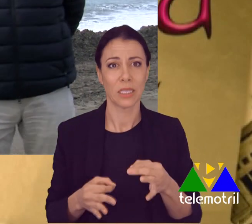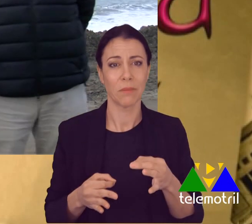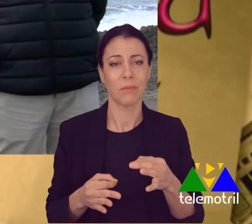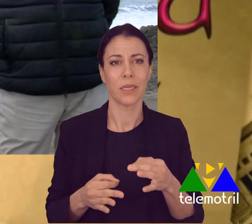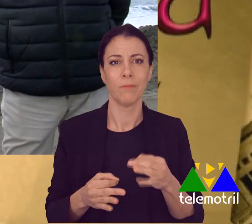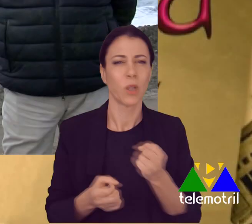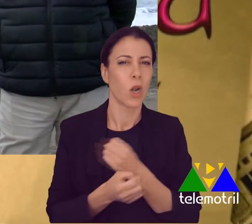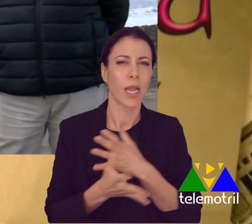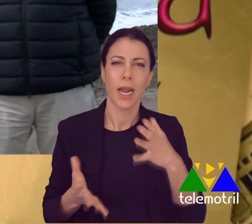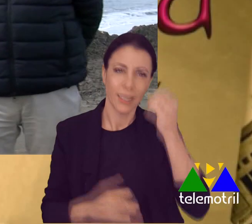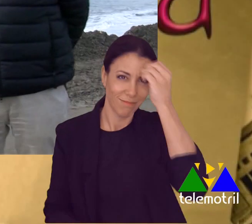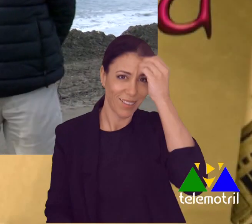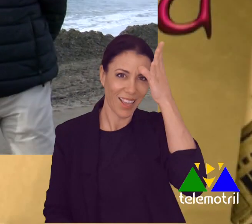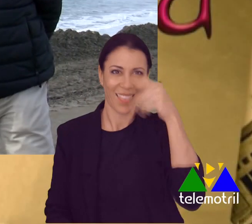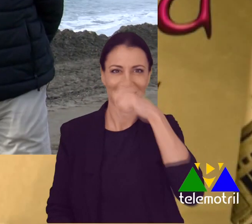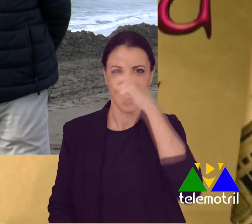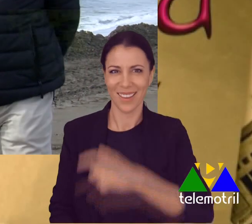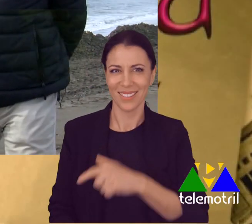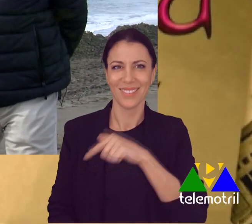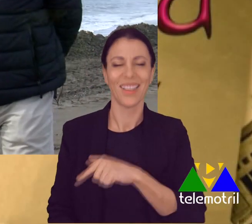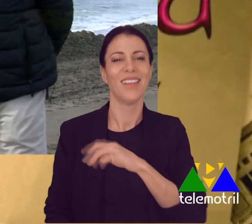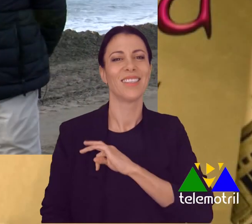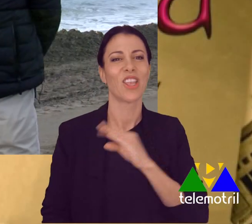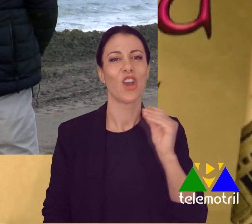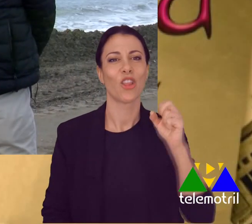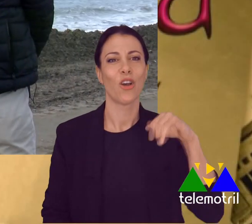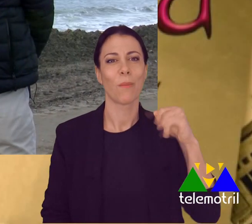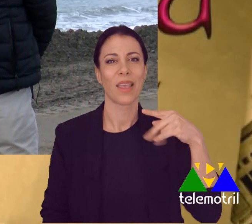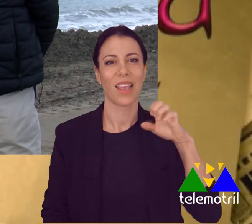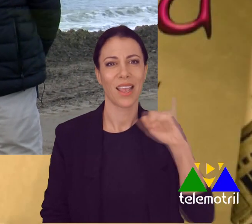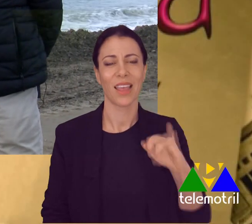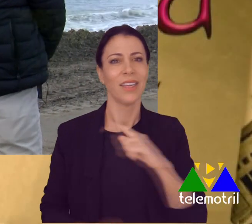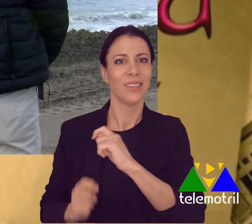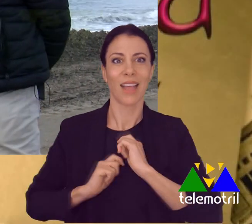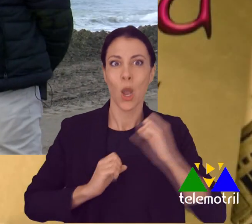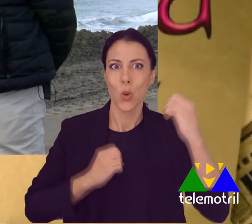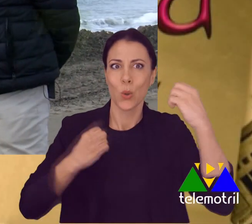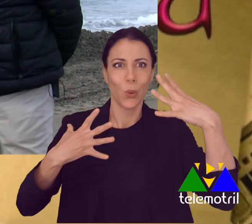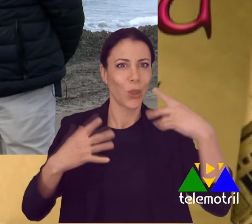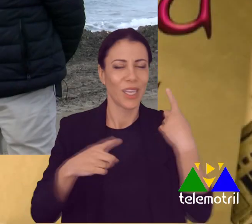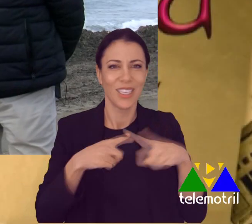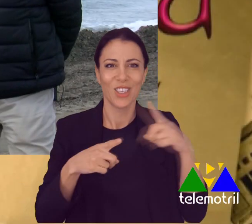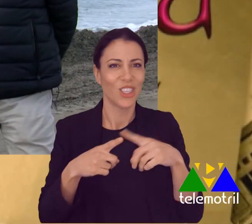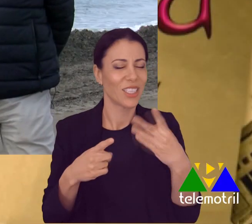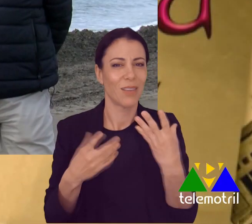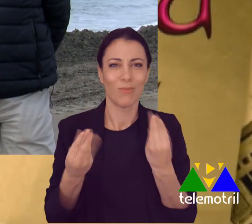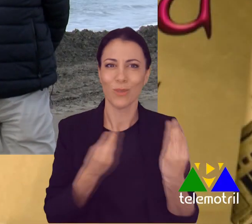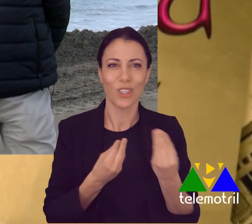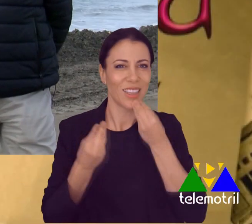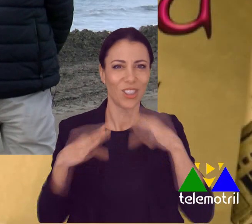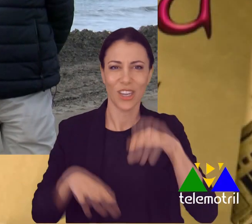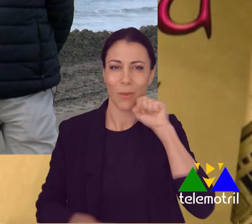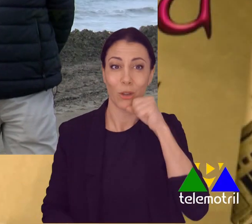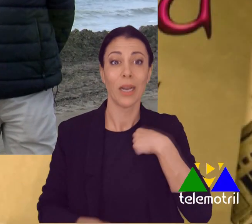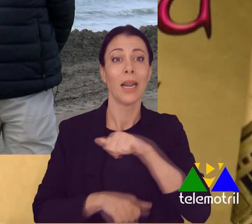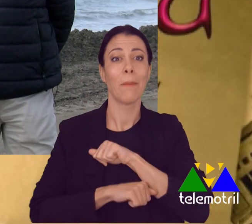la gran sabiduría de nuestro cronista oficial, con don Manuel Domínguez, aportándonos luz y taquígrafos a tantas cosas de la historia de Motril. Les